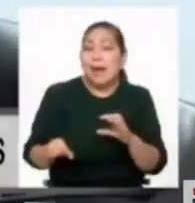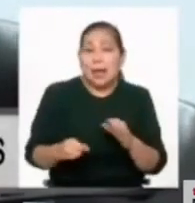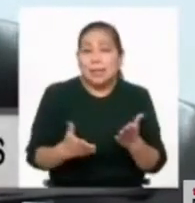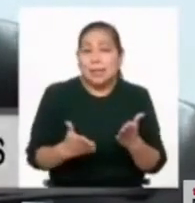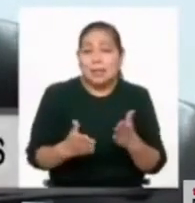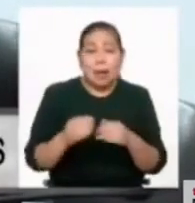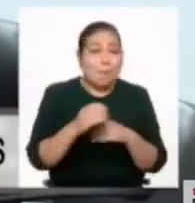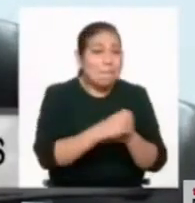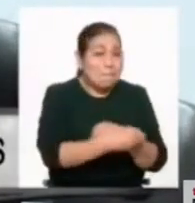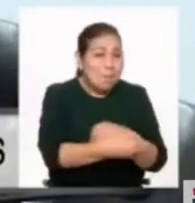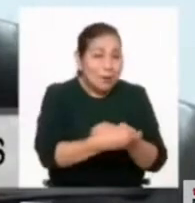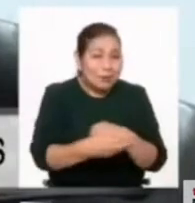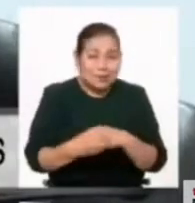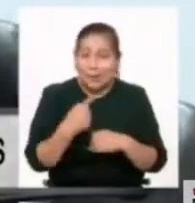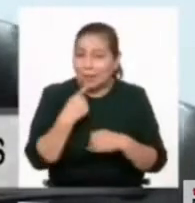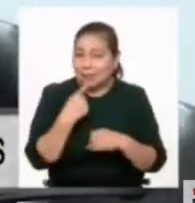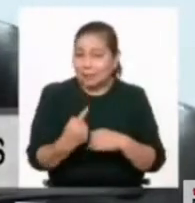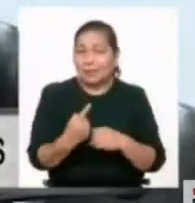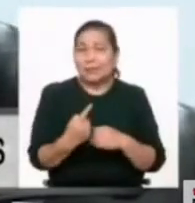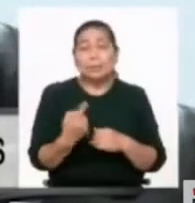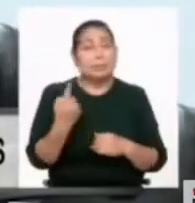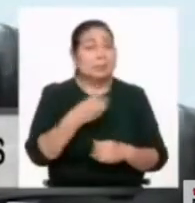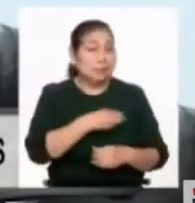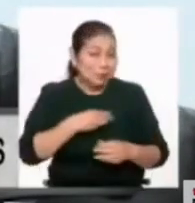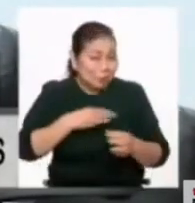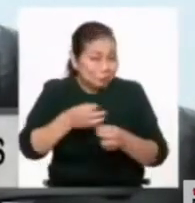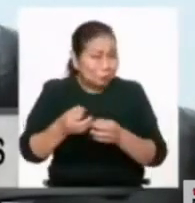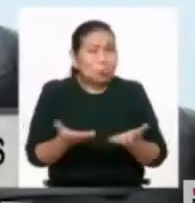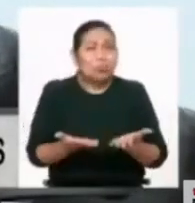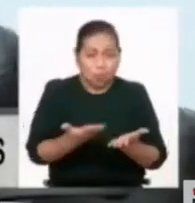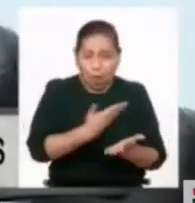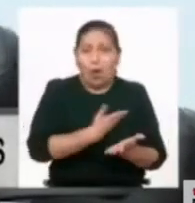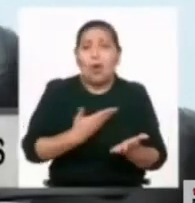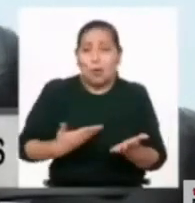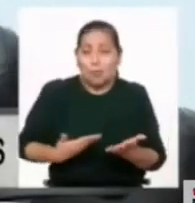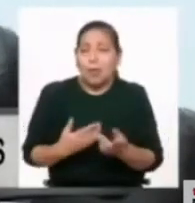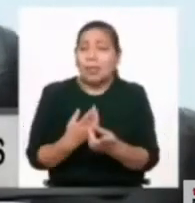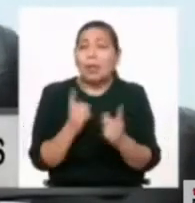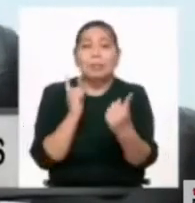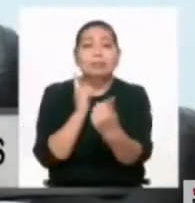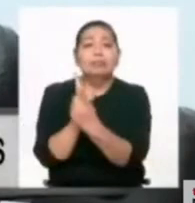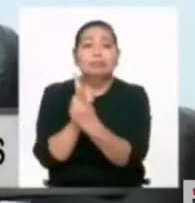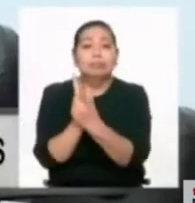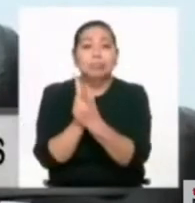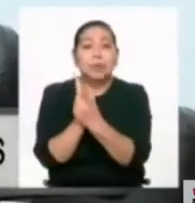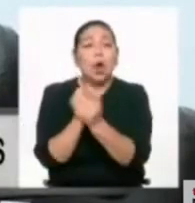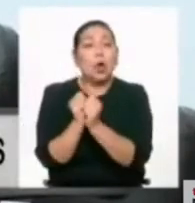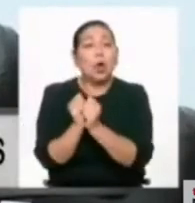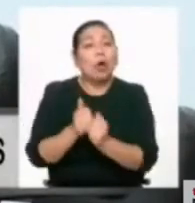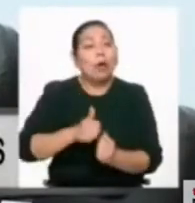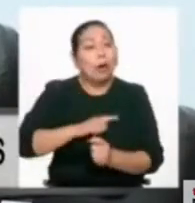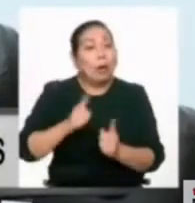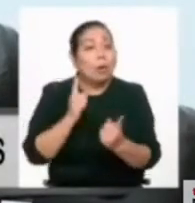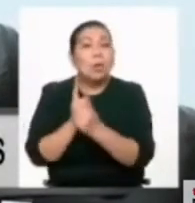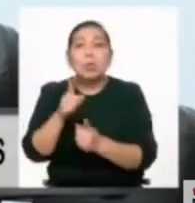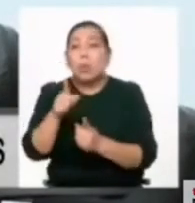haciendo de manera descentralizada, como bien lo dice el Premier, es un acto de gobierno de democracia directa, de estar con las